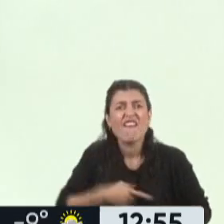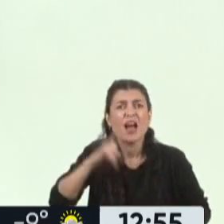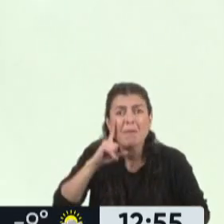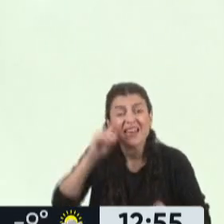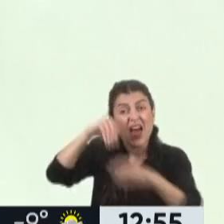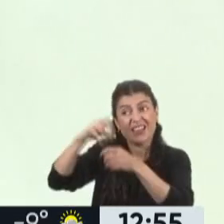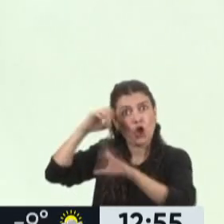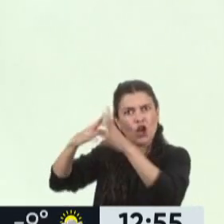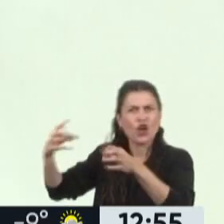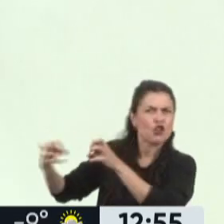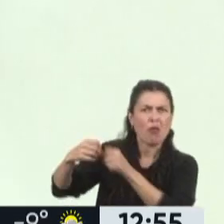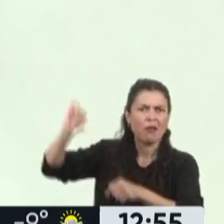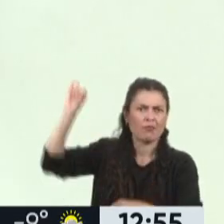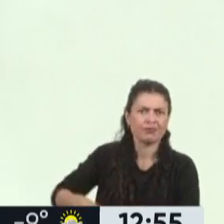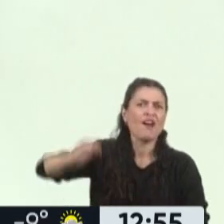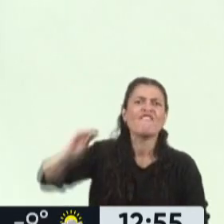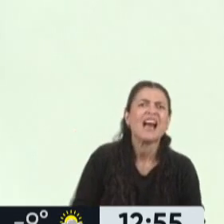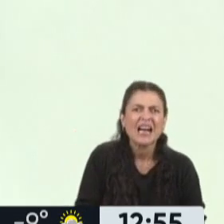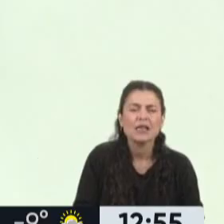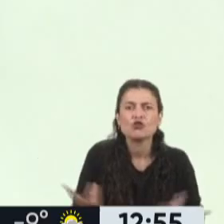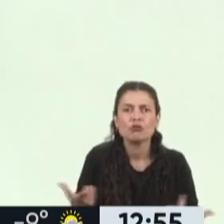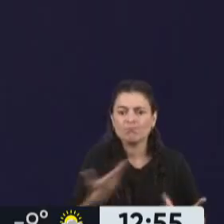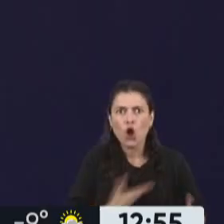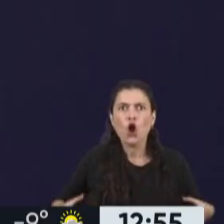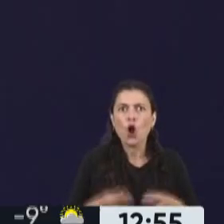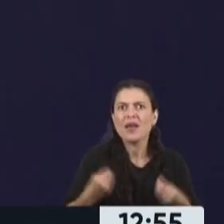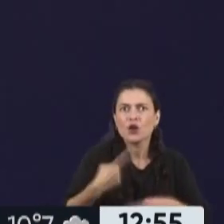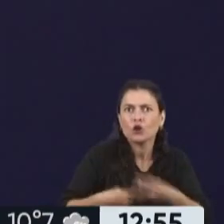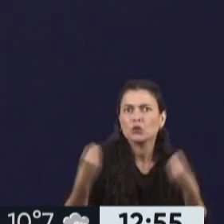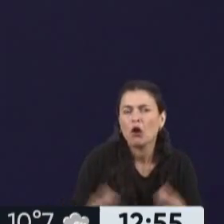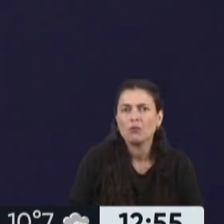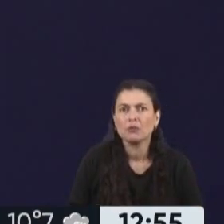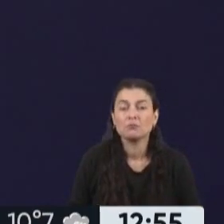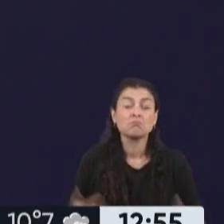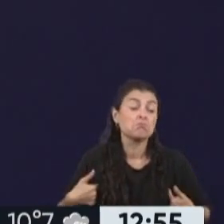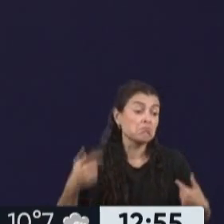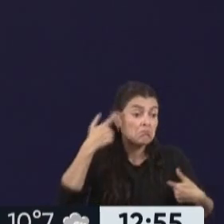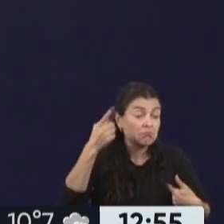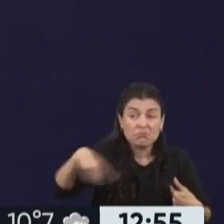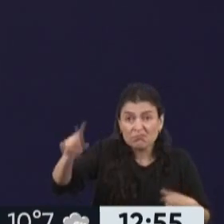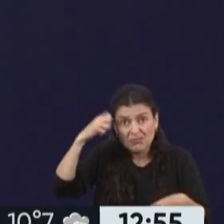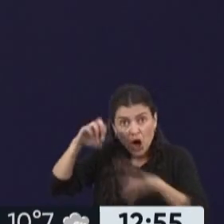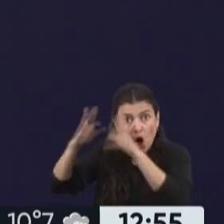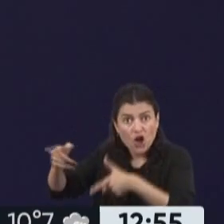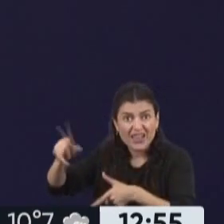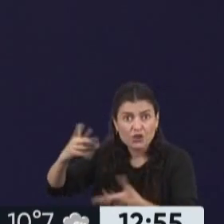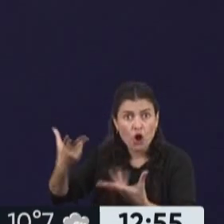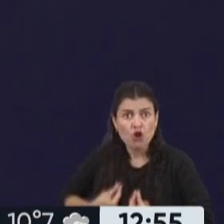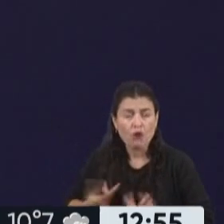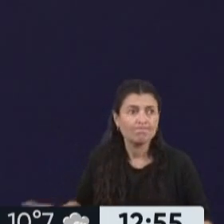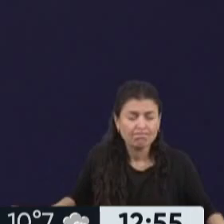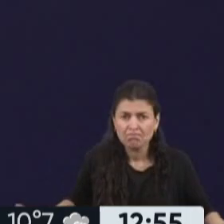prospere en el Congreso, si tienen un plan B, dado que lo plantean como algo necesario. No debería ocurrir. ¿Por qué iría a ocurrir si siempre